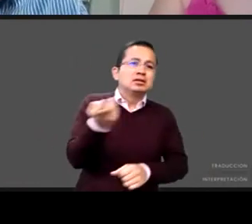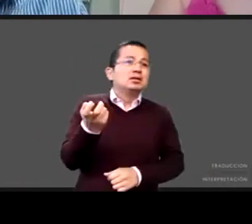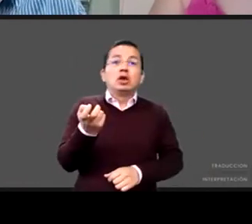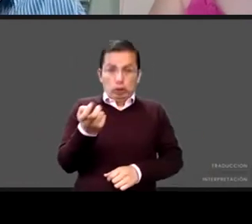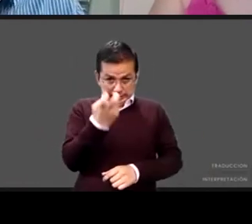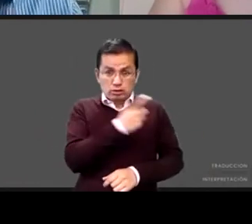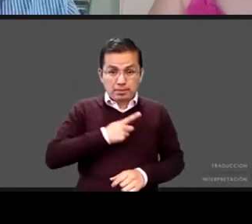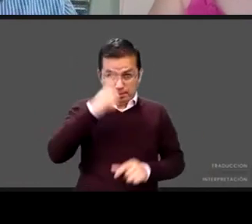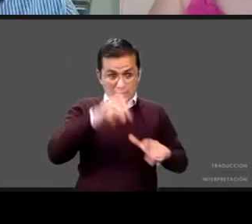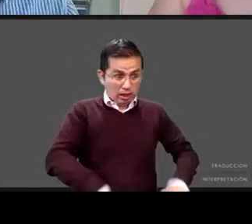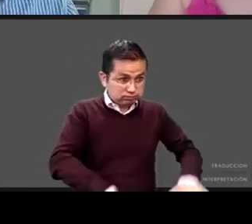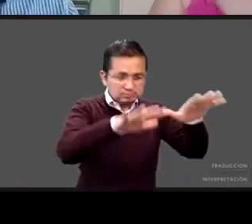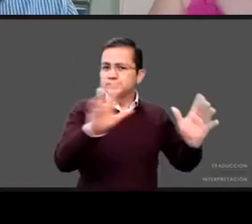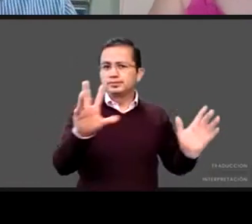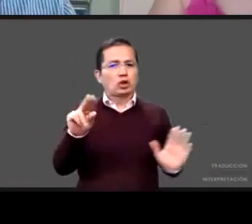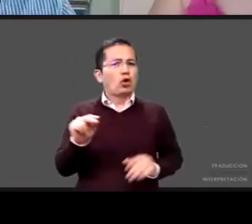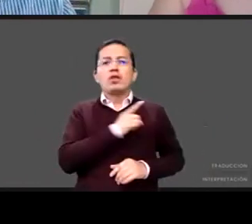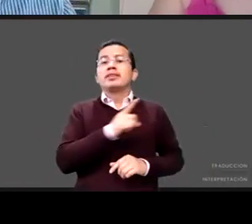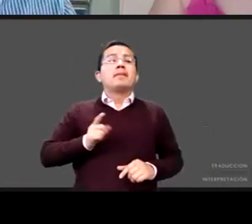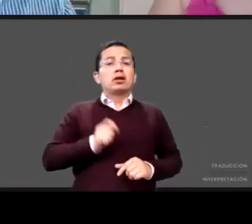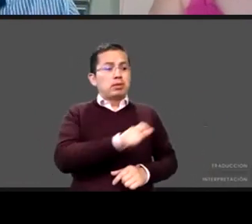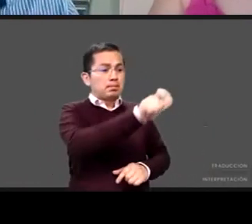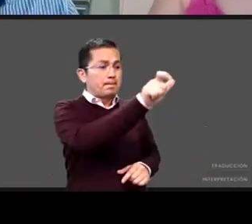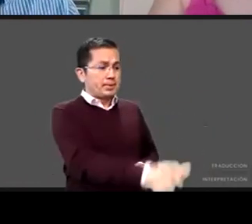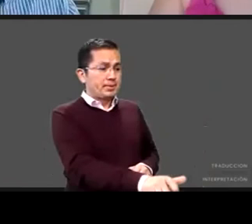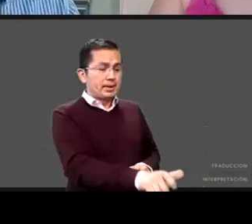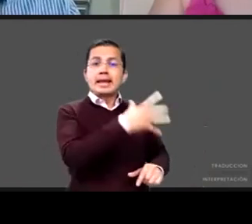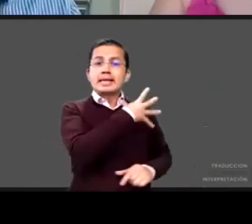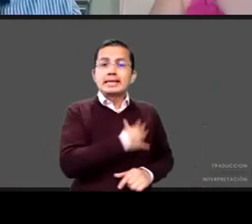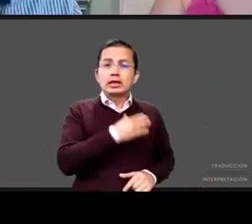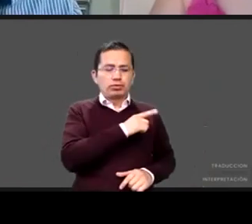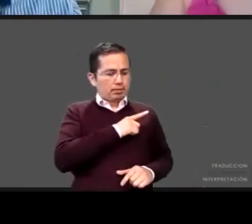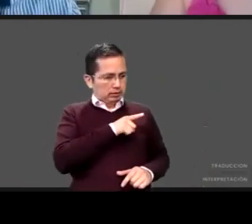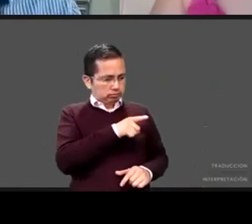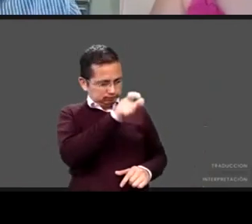hija. Esta habilidad llamada habilidad de mentalización es la que tenemos